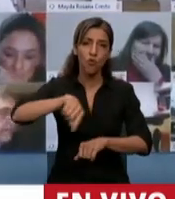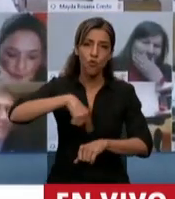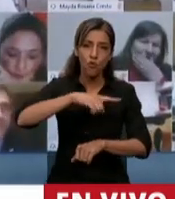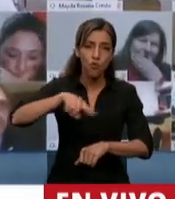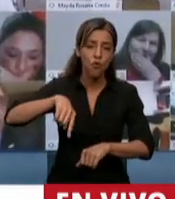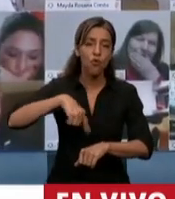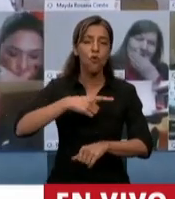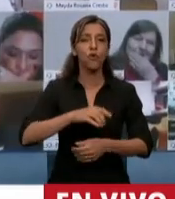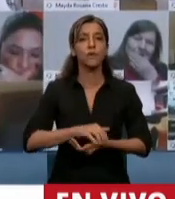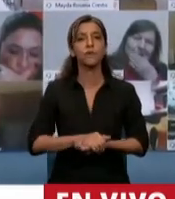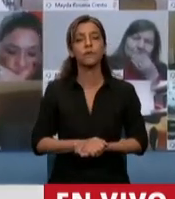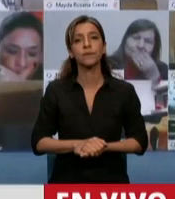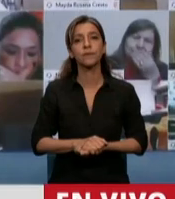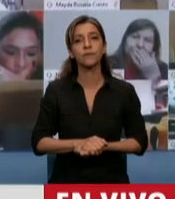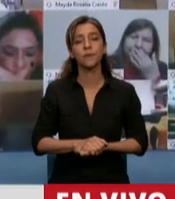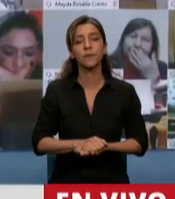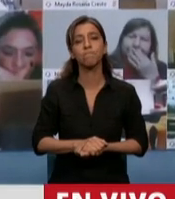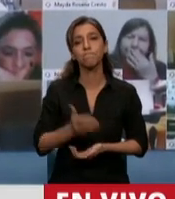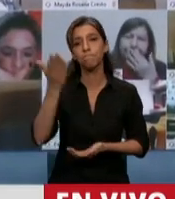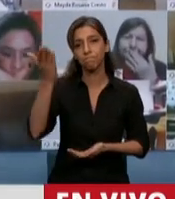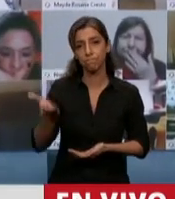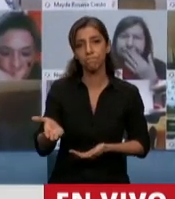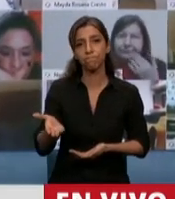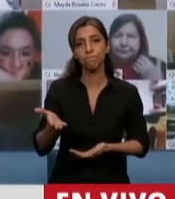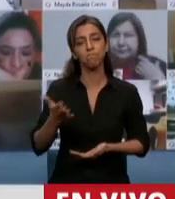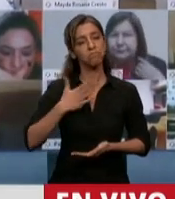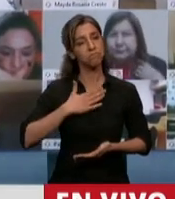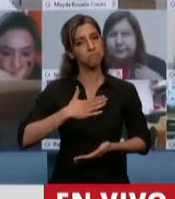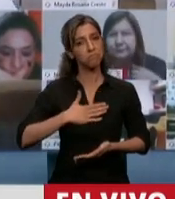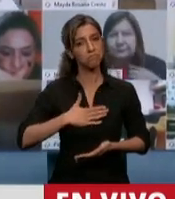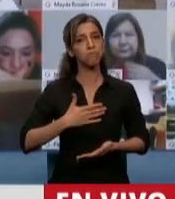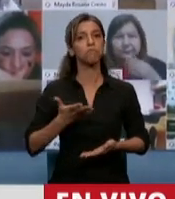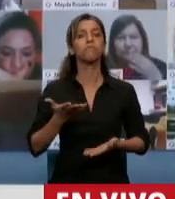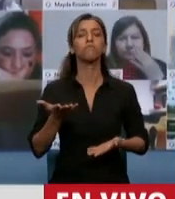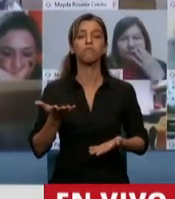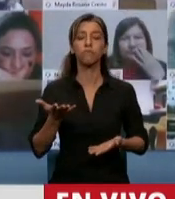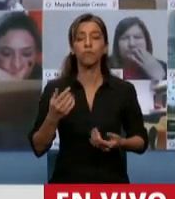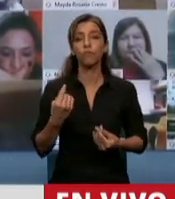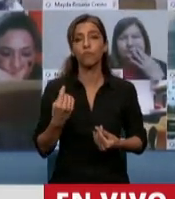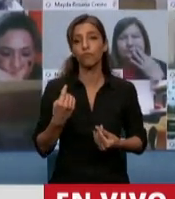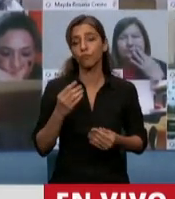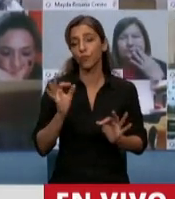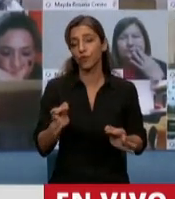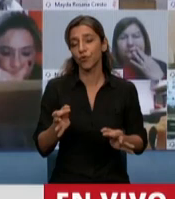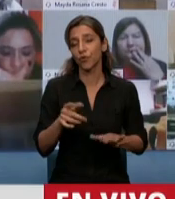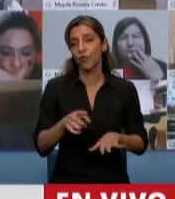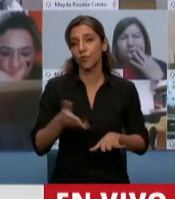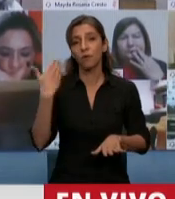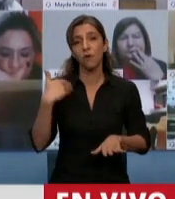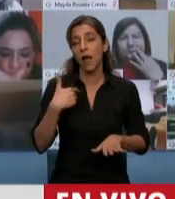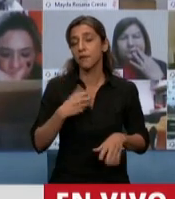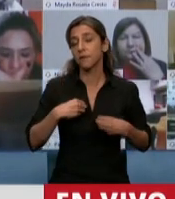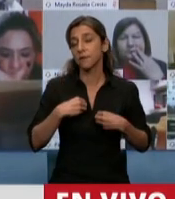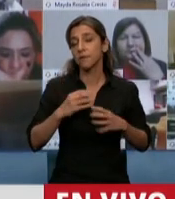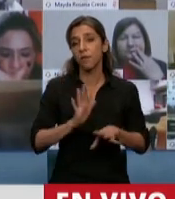el equilibrio que ha podido lograr frente a la marcha del capricho a la